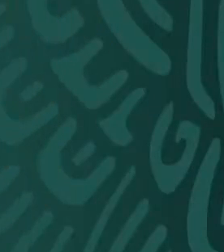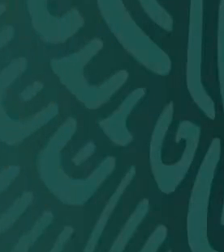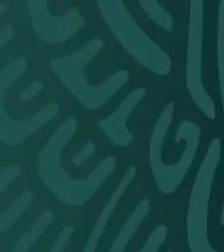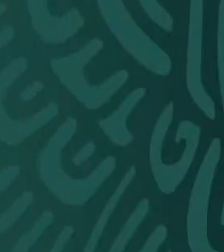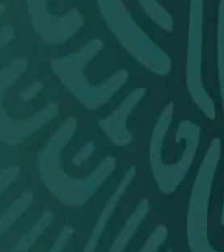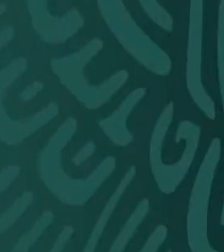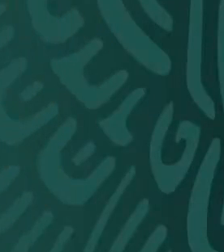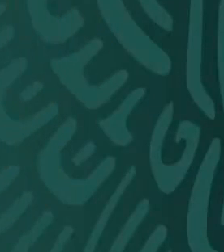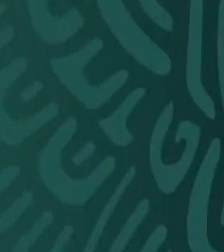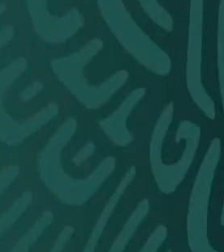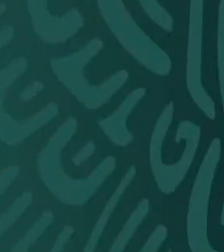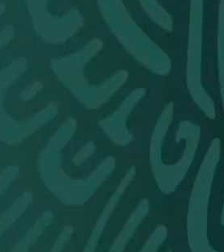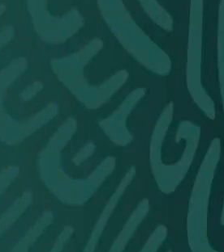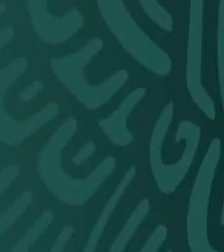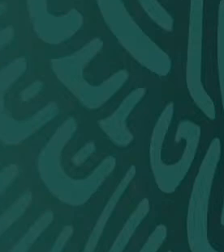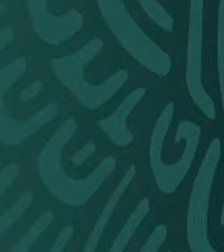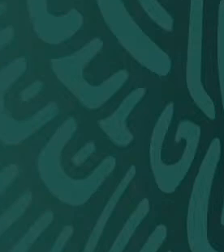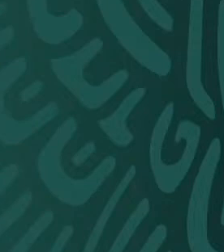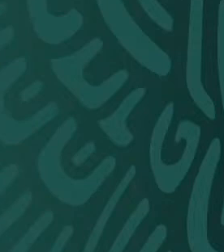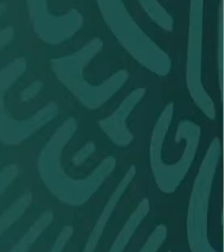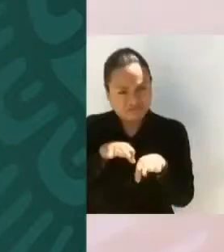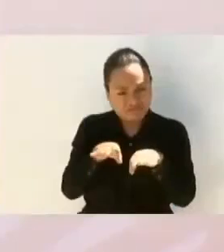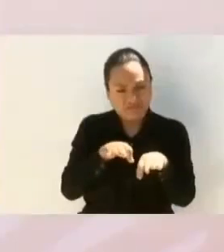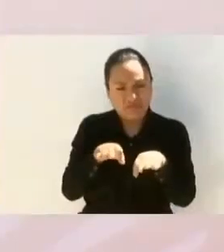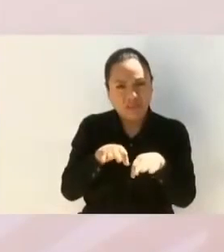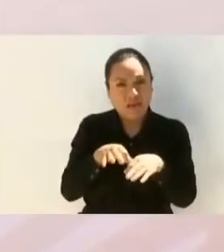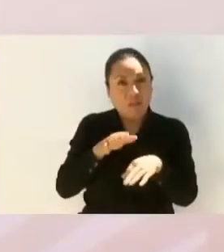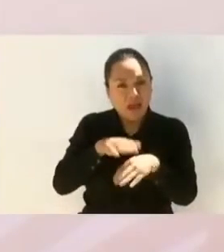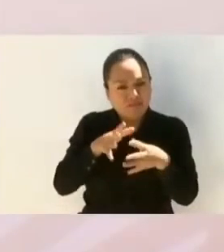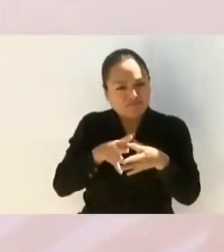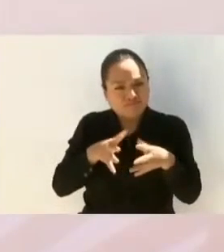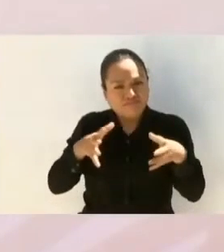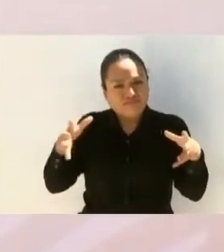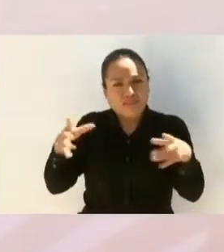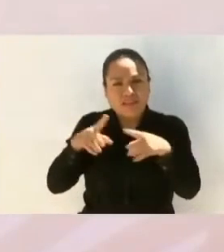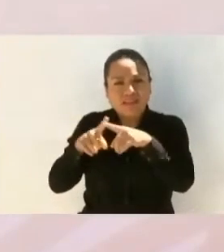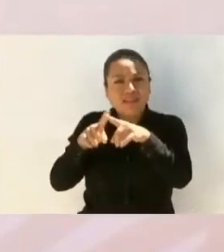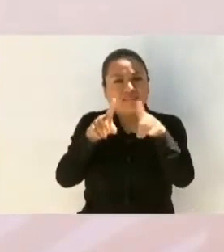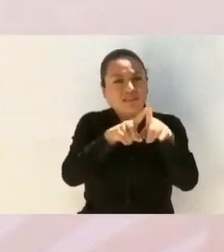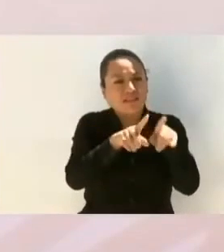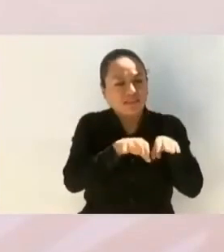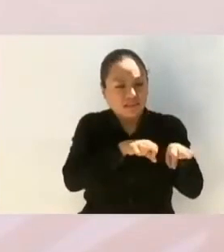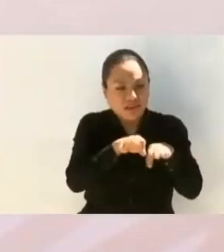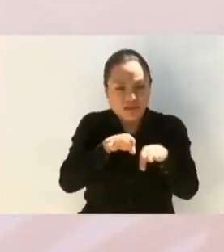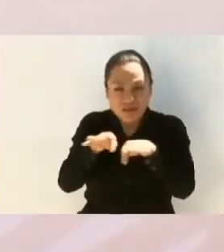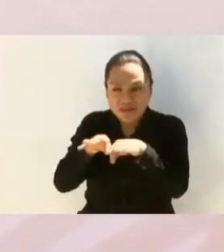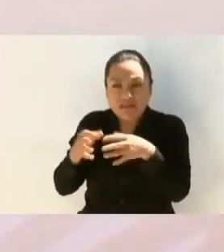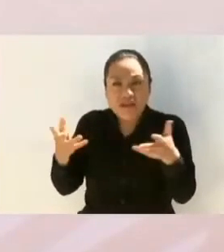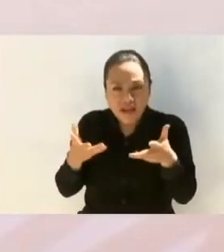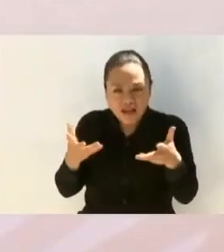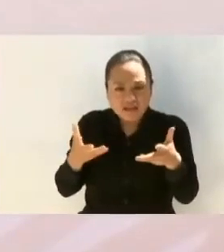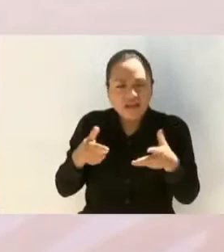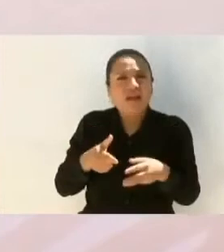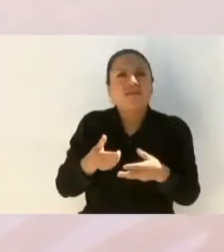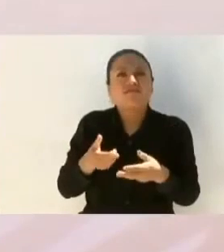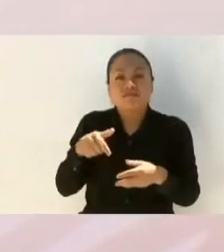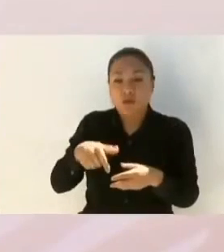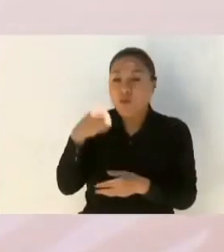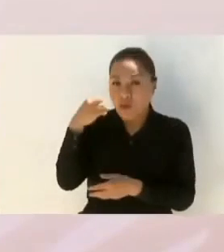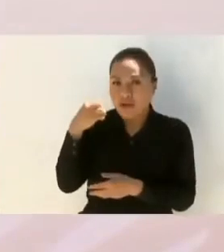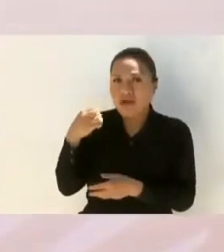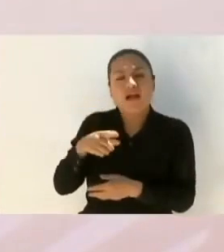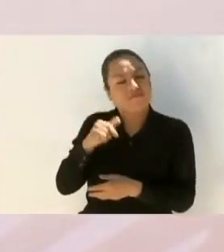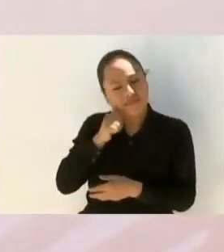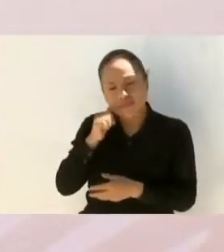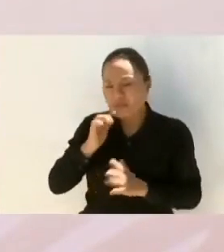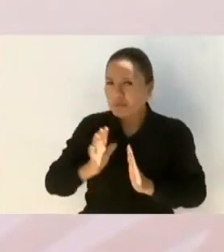comunidad. Inclusive en Oaxaca, la mayoría de las obras realizadas en